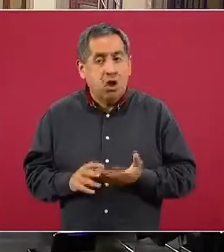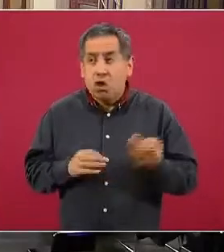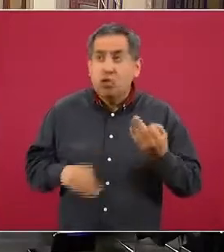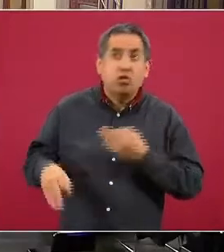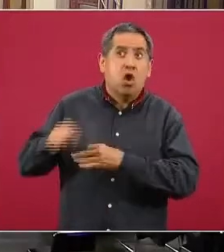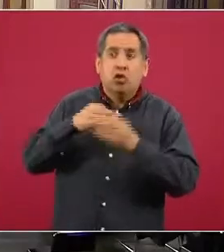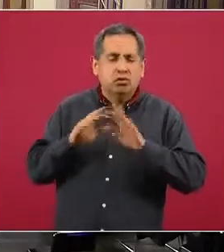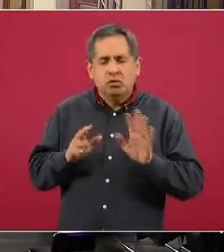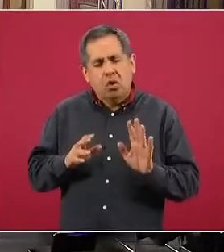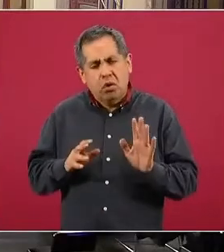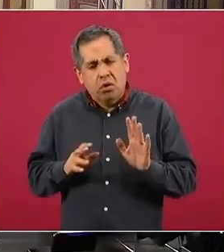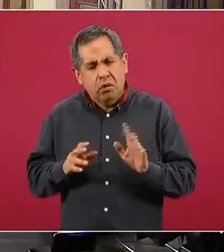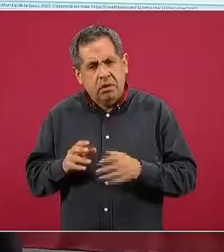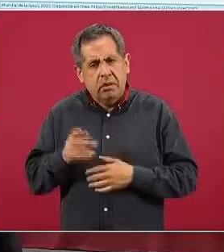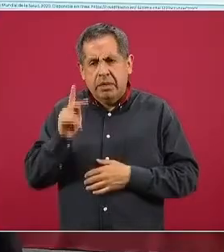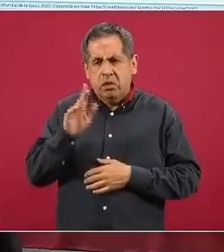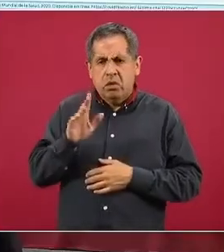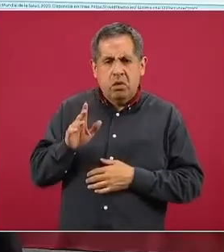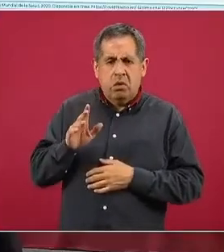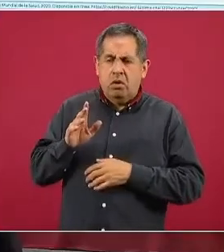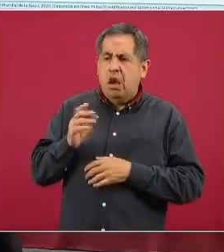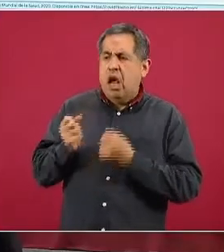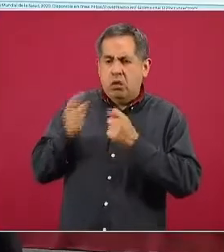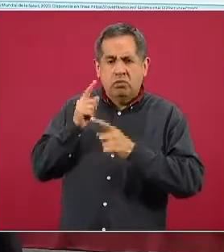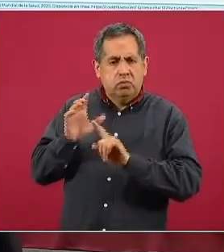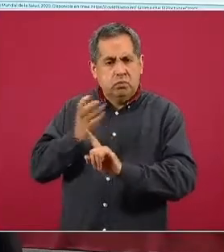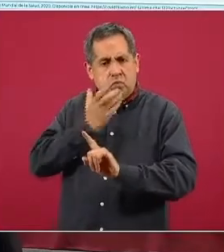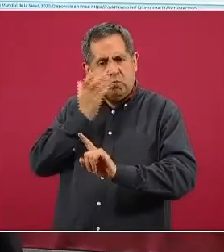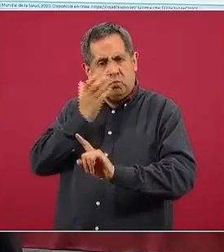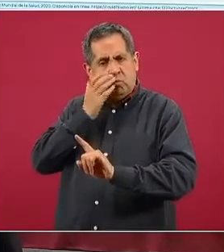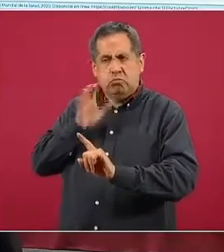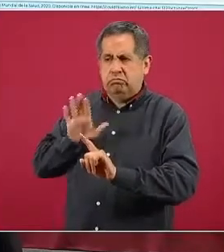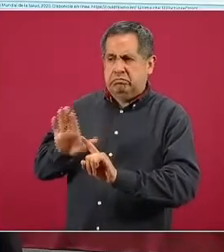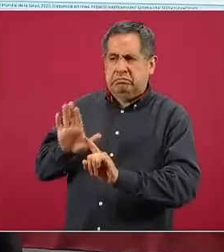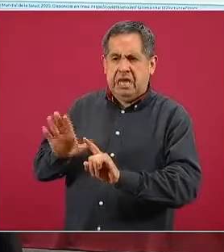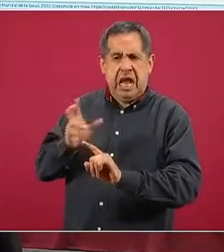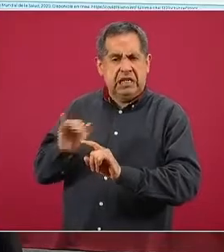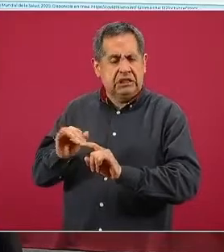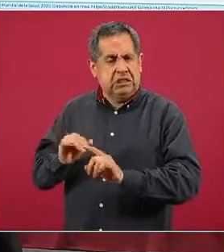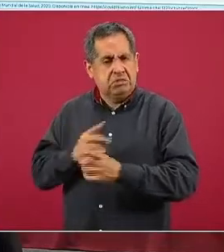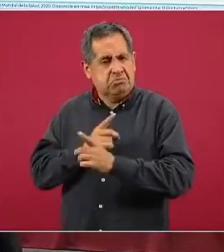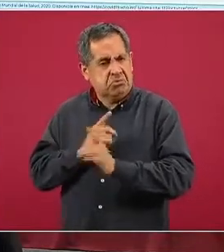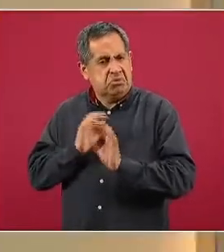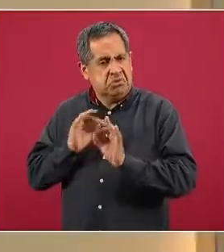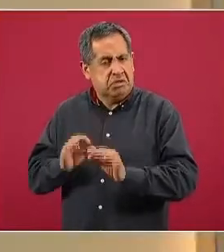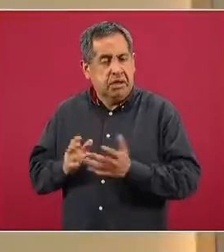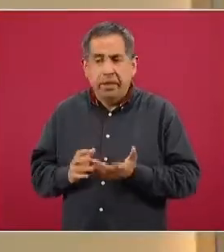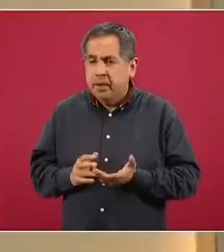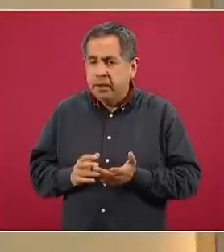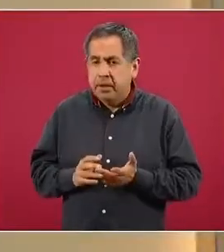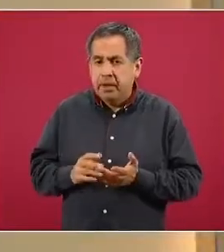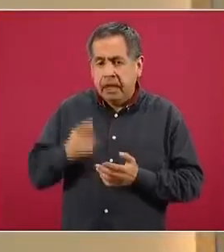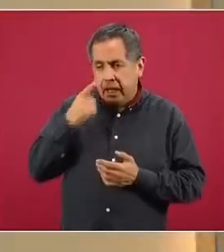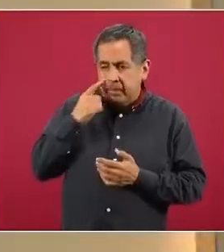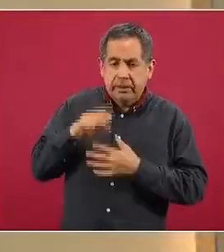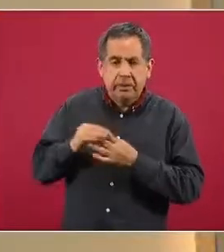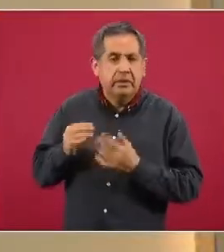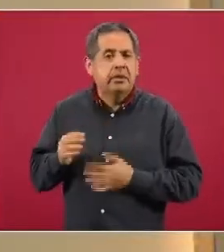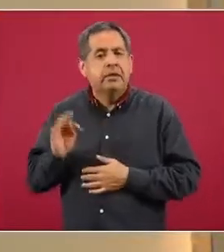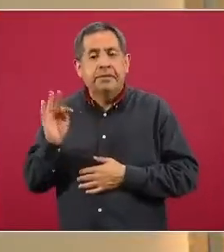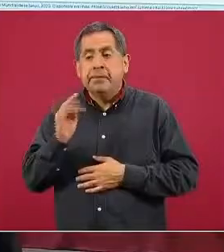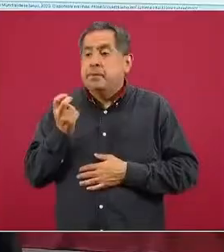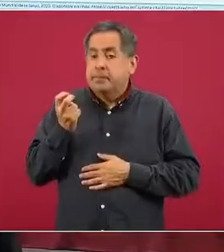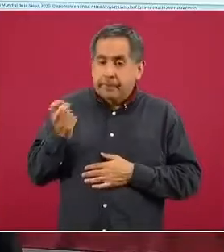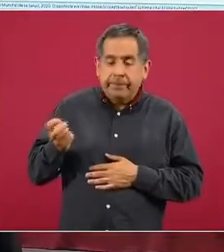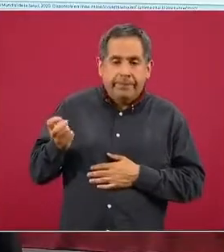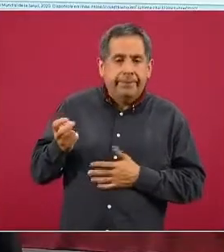generalidad, no todos los países de la región tienen este tipo de comportamientos y no debemos asumir, a menos que haya una evidencia clara, que este